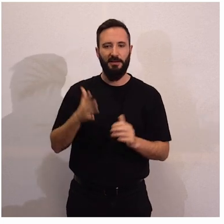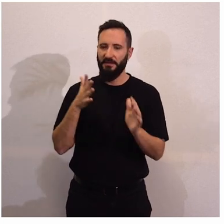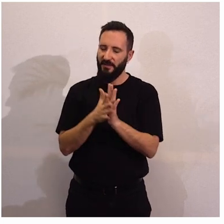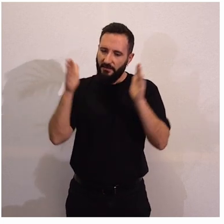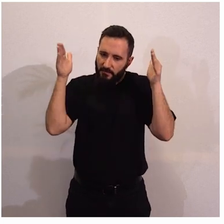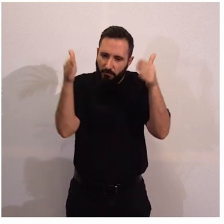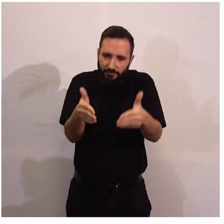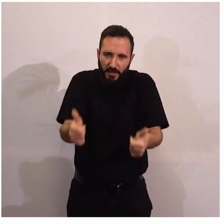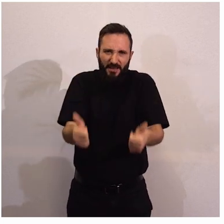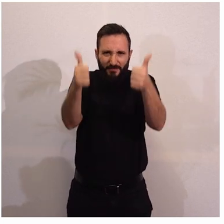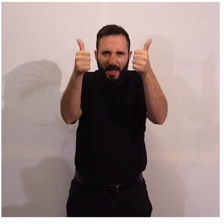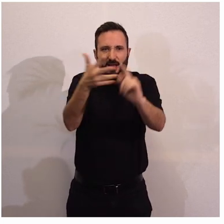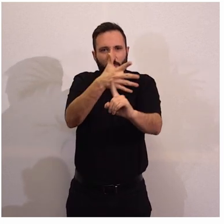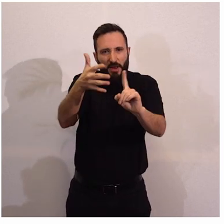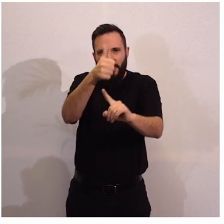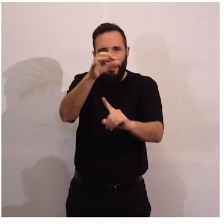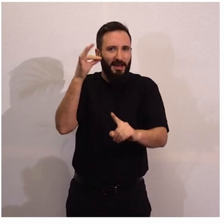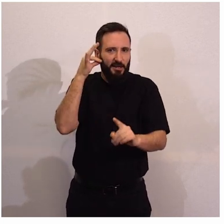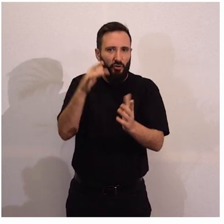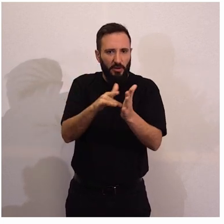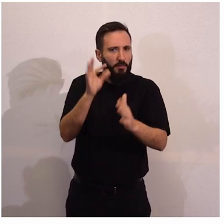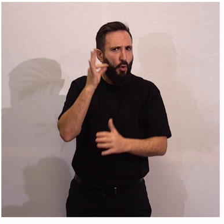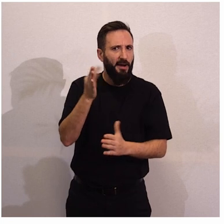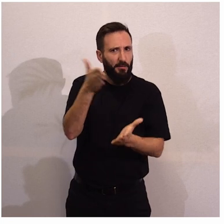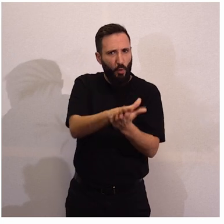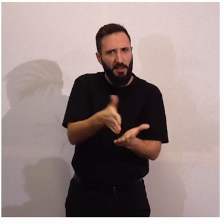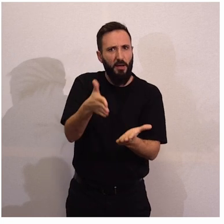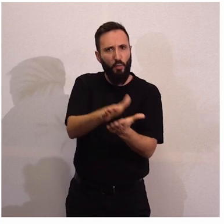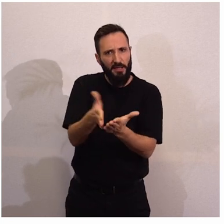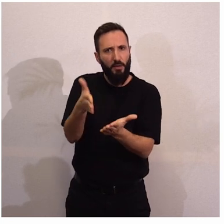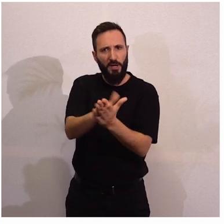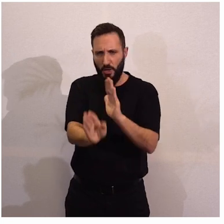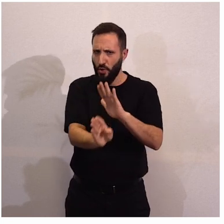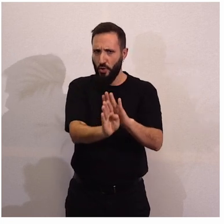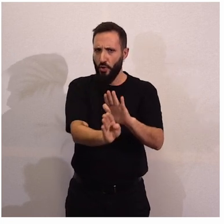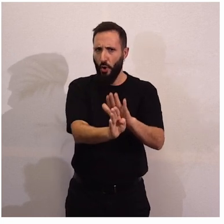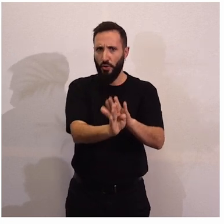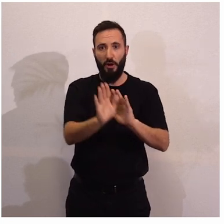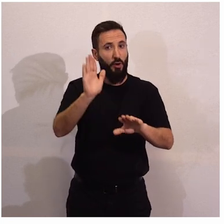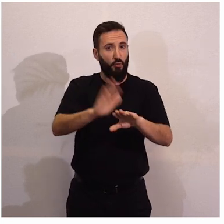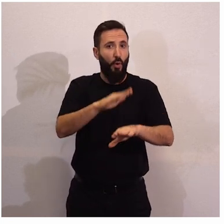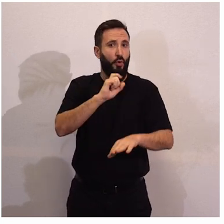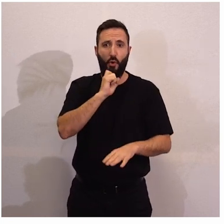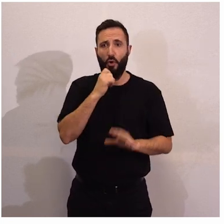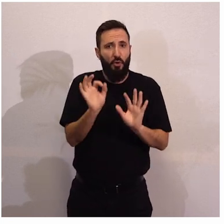más hincapié en cómo siguen muriendo mujeres, pues por odio, ¿no? También un poco.